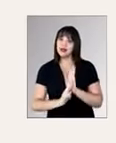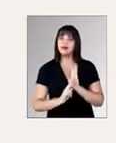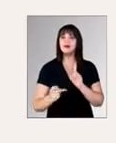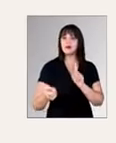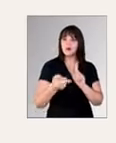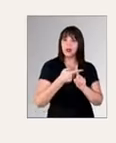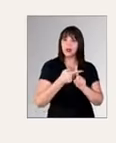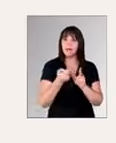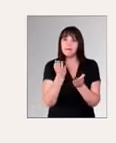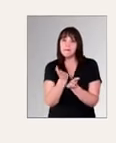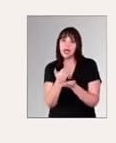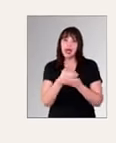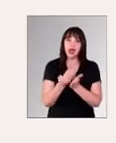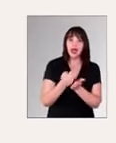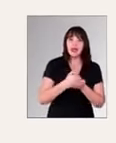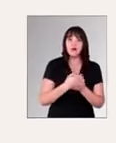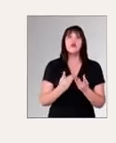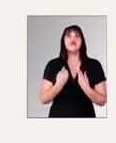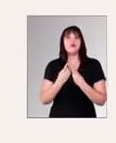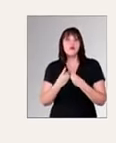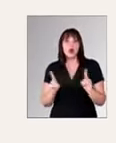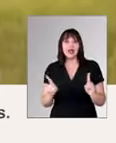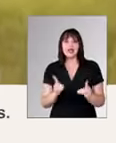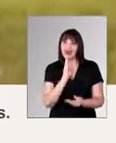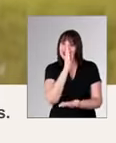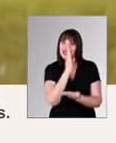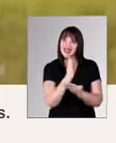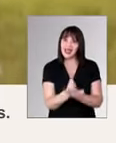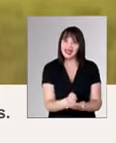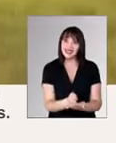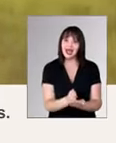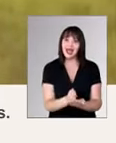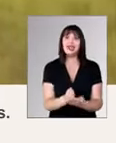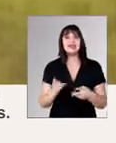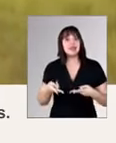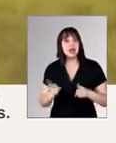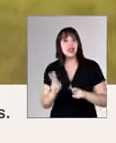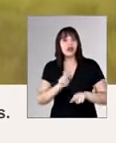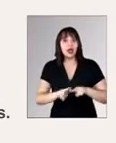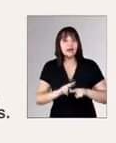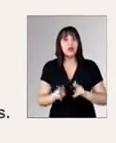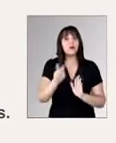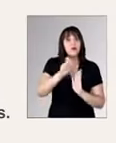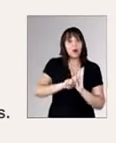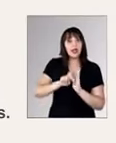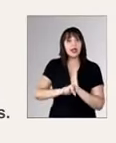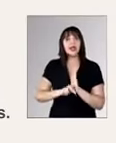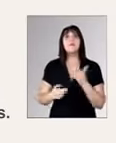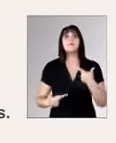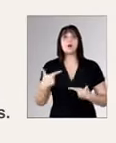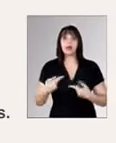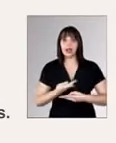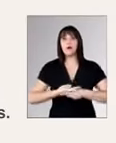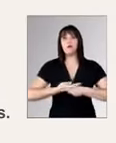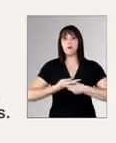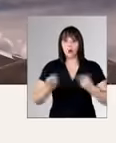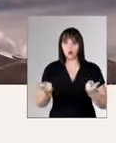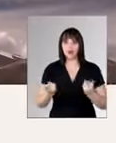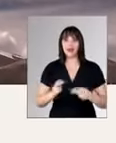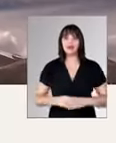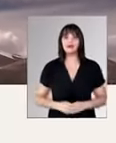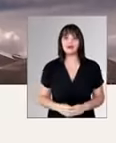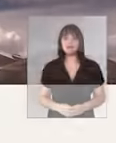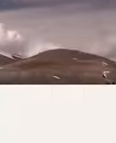y participativo, con mecanismos de democracia directa. Estableciendo el derecho a participar en la elaboración de proyectos y políticas públicas.